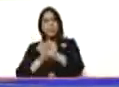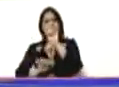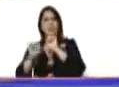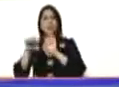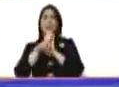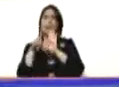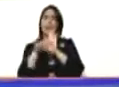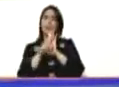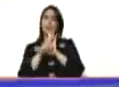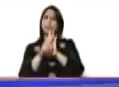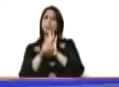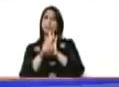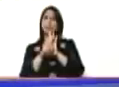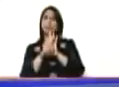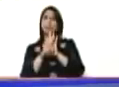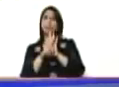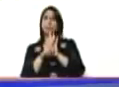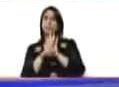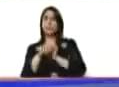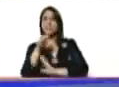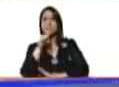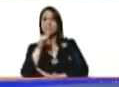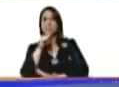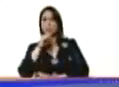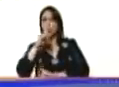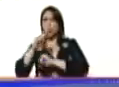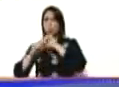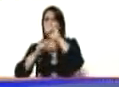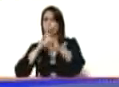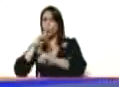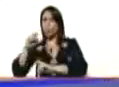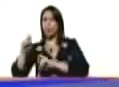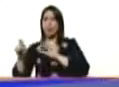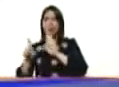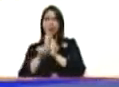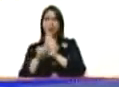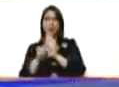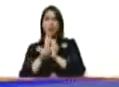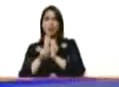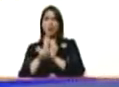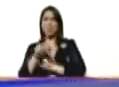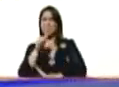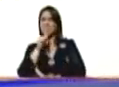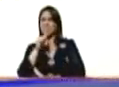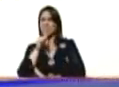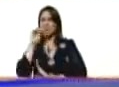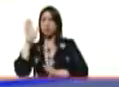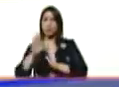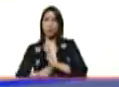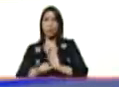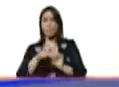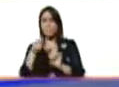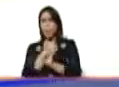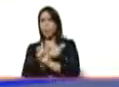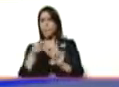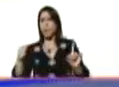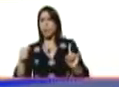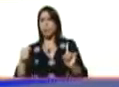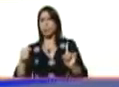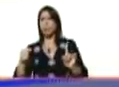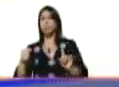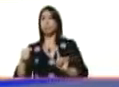ellos, de quienes la odian, de quienes la mancillan, de quienes la roban. Vale la pena